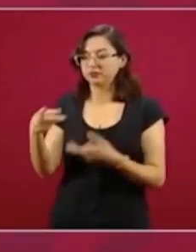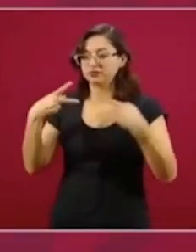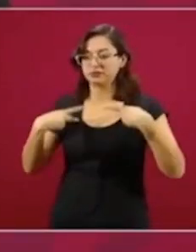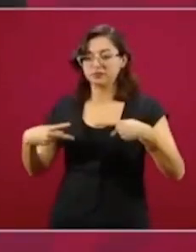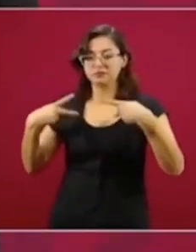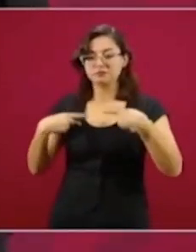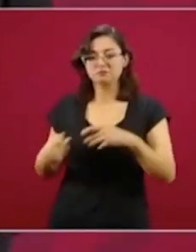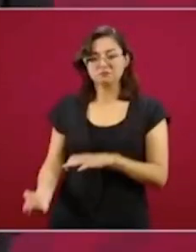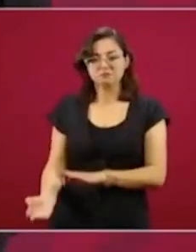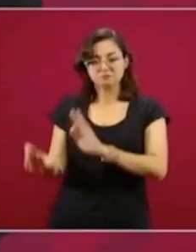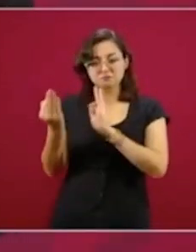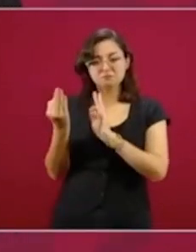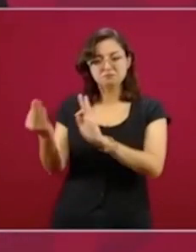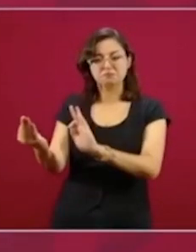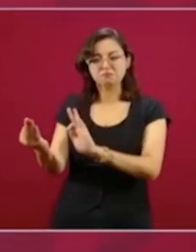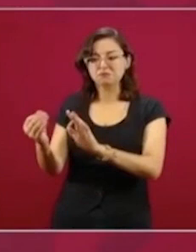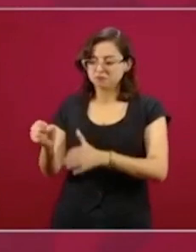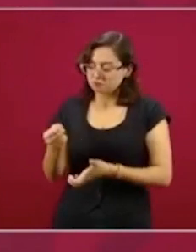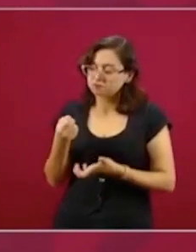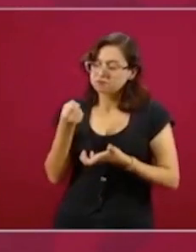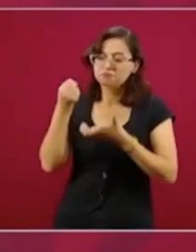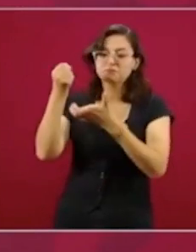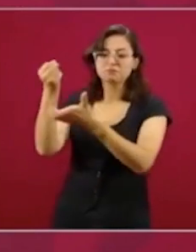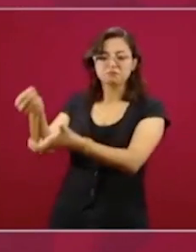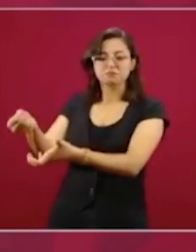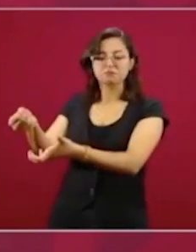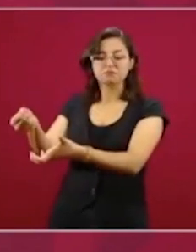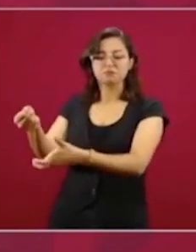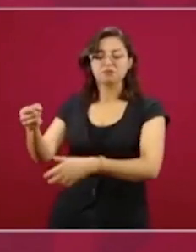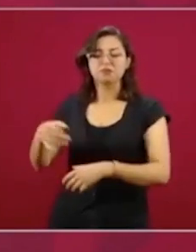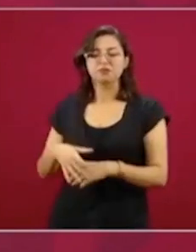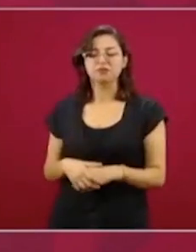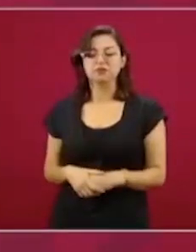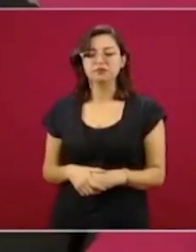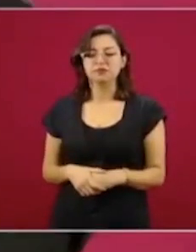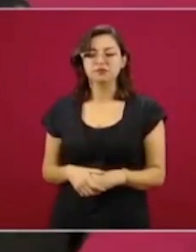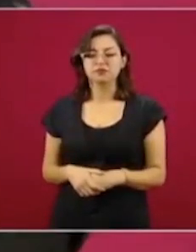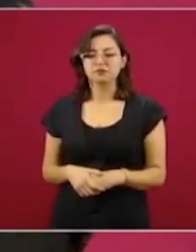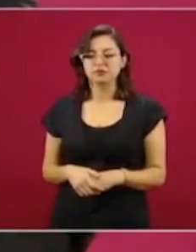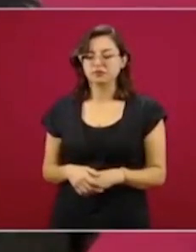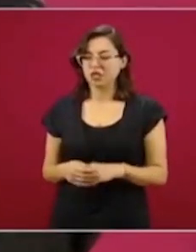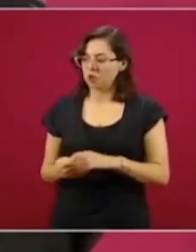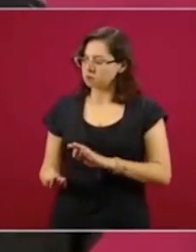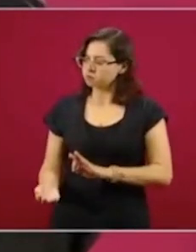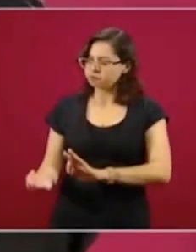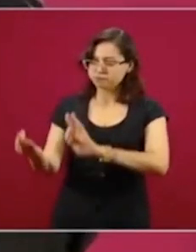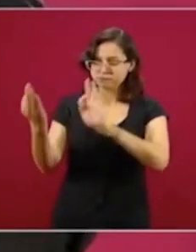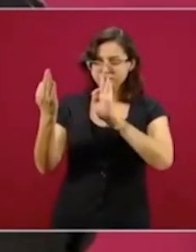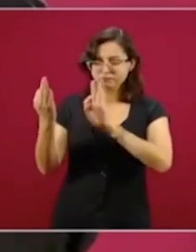a los trabajadores a los beneficiarios de manera directa